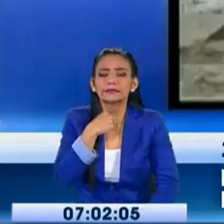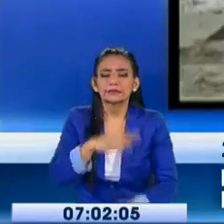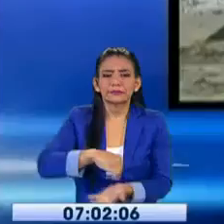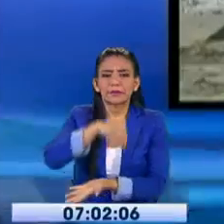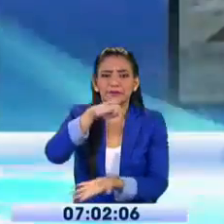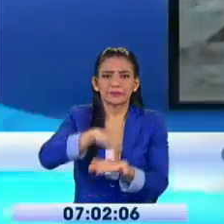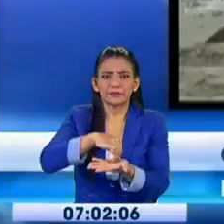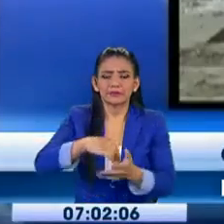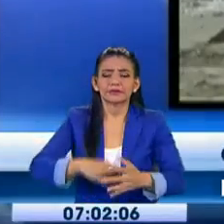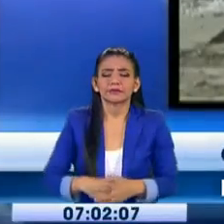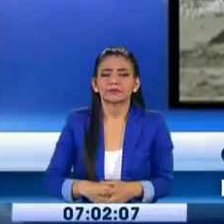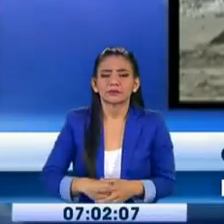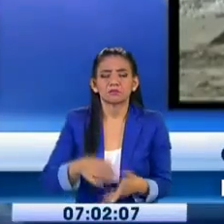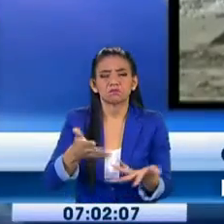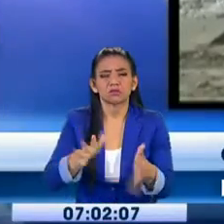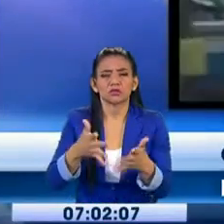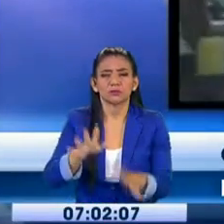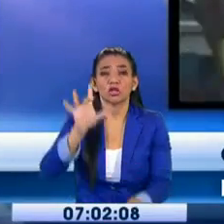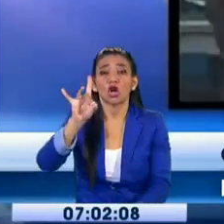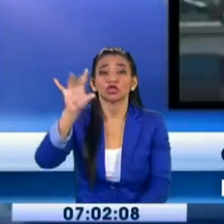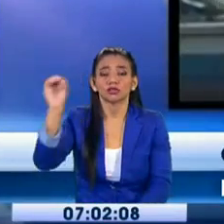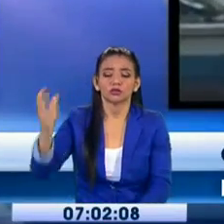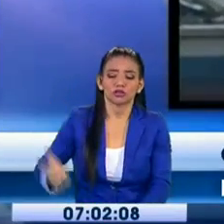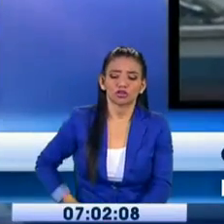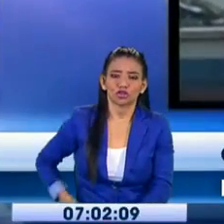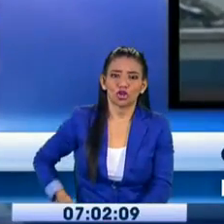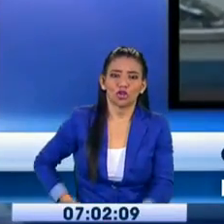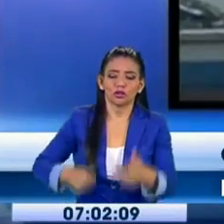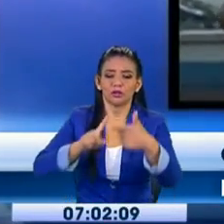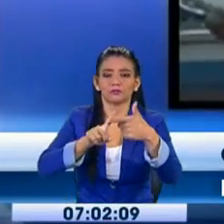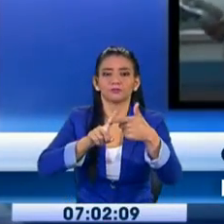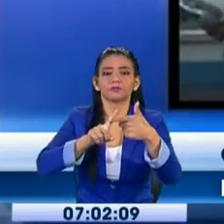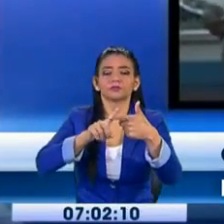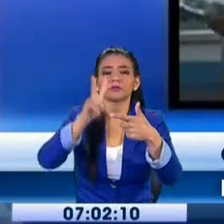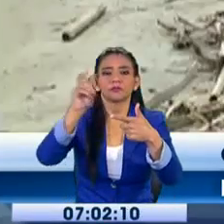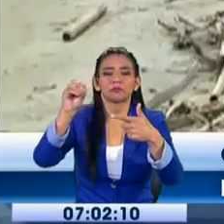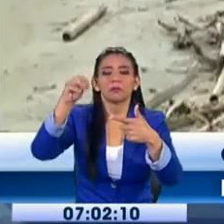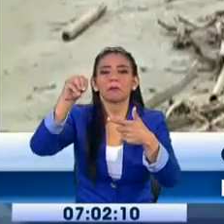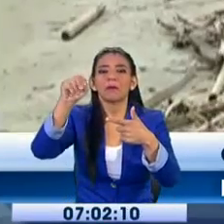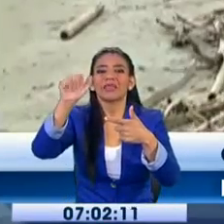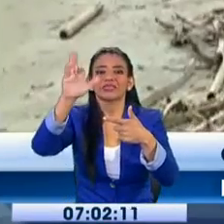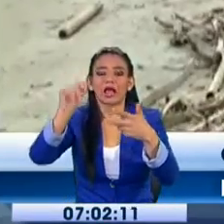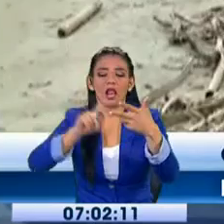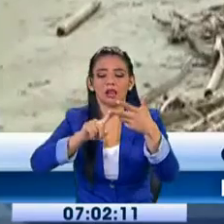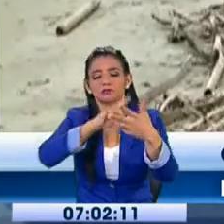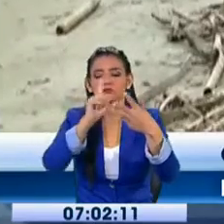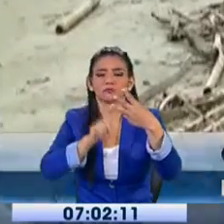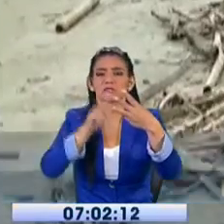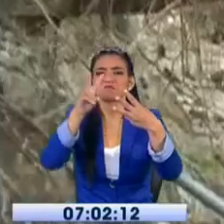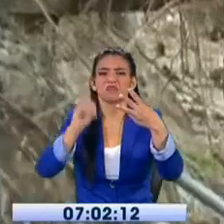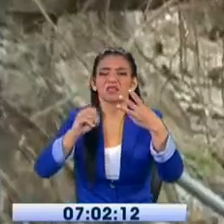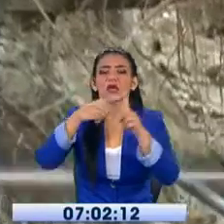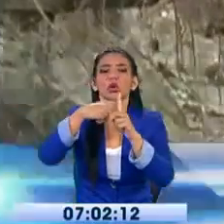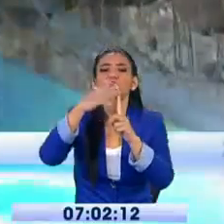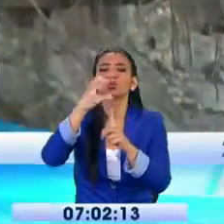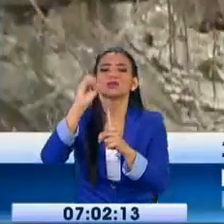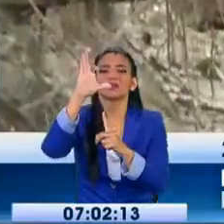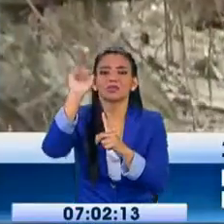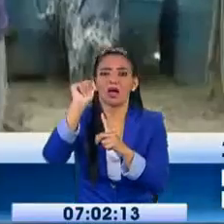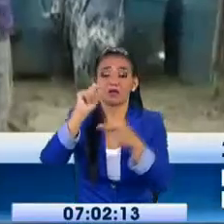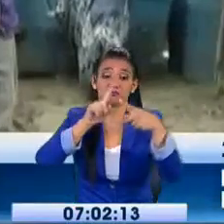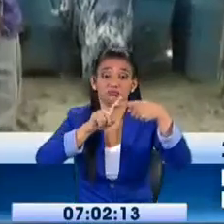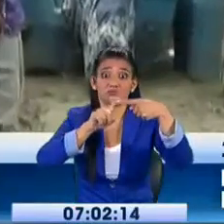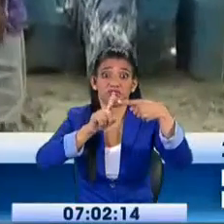Matal, aproximadamente 80 en Chone, 20 en Cruzita. Uno de los puntos más afectados fue El Matal en